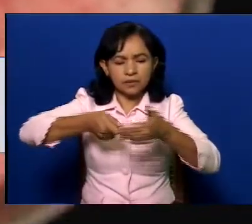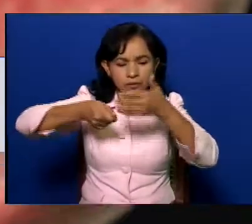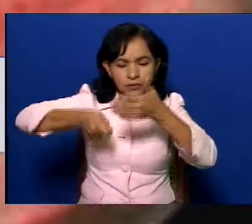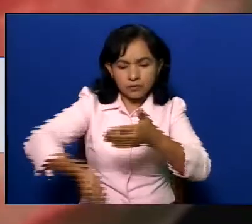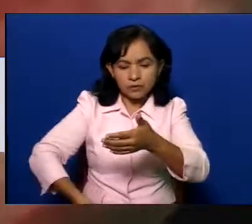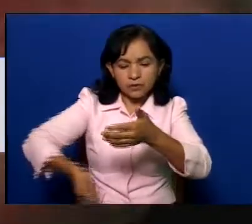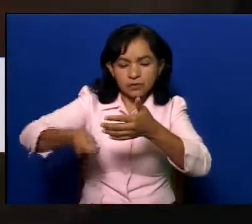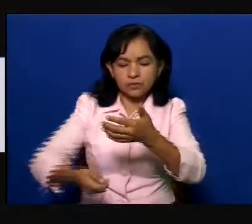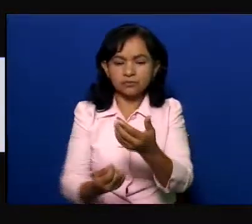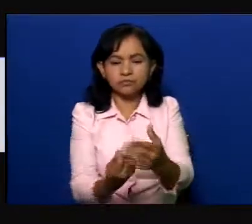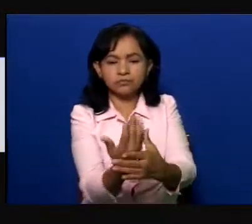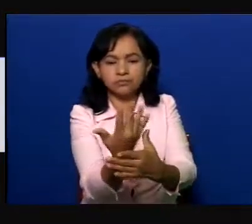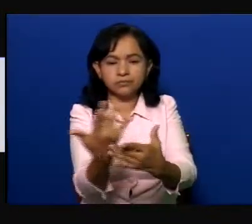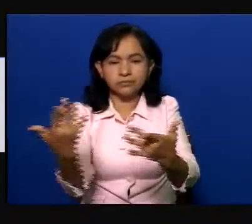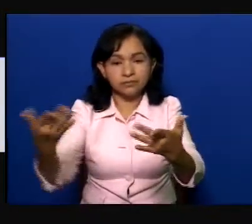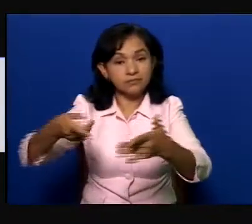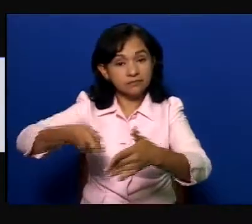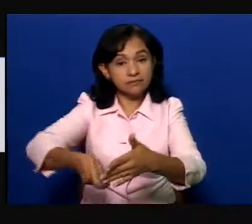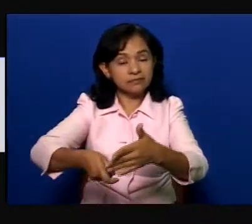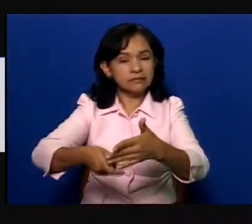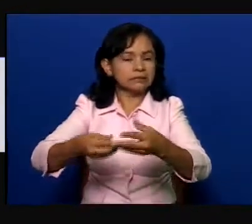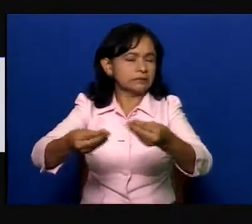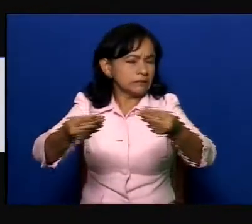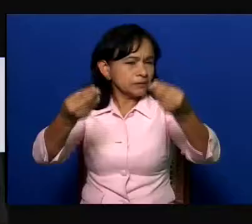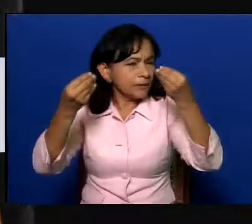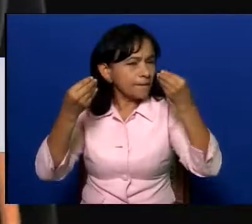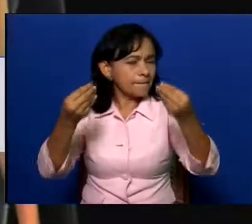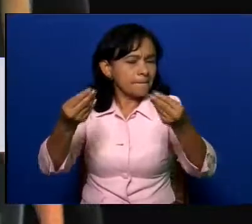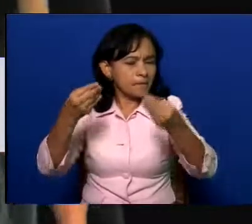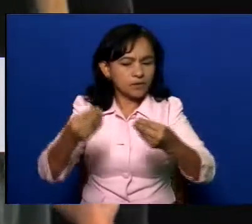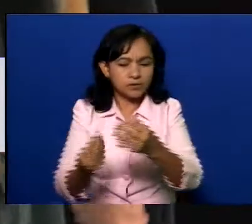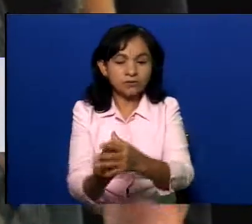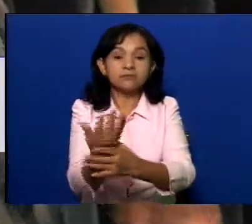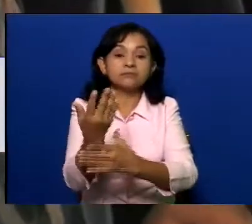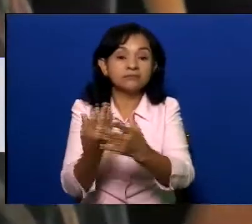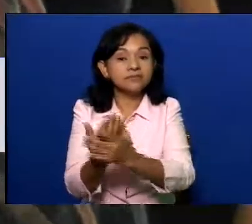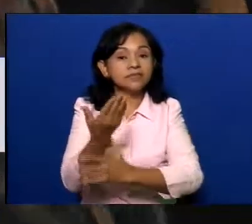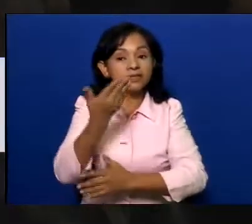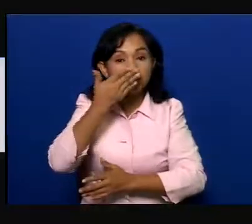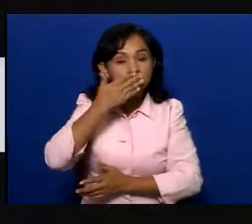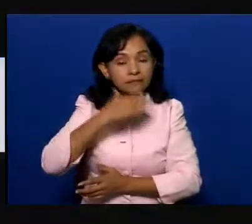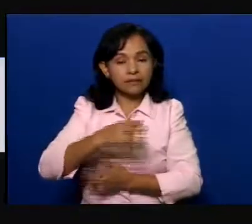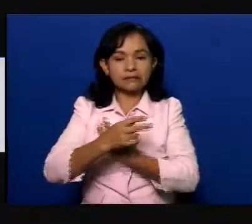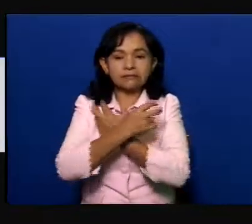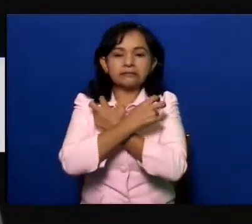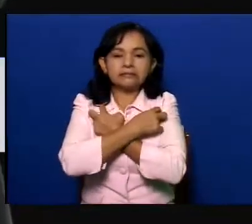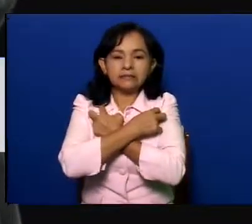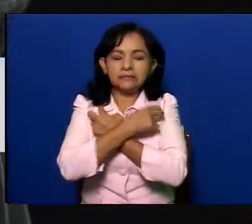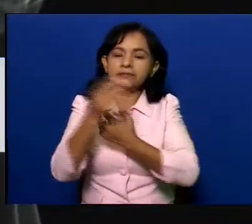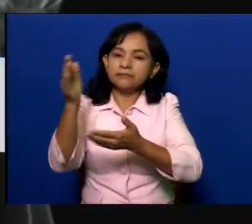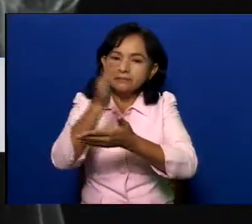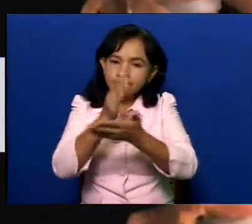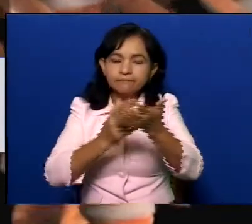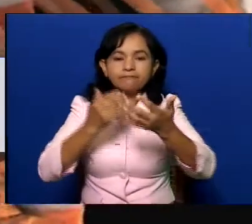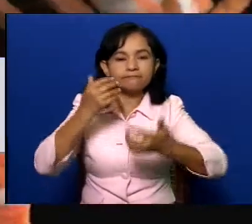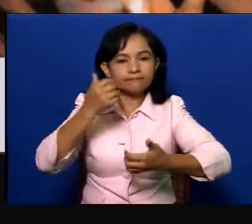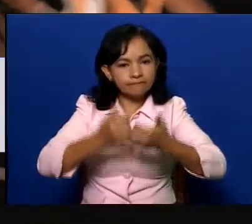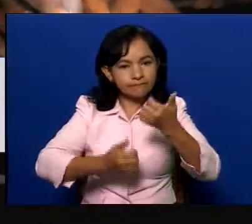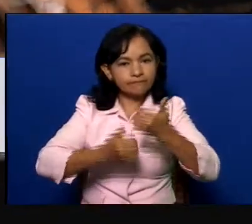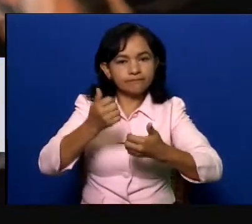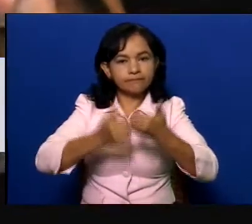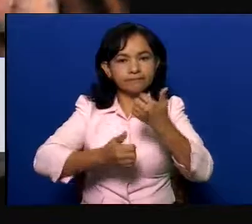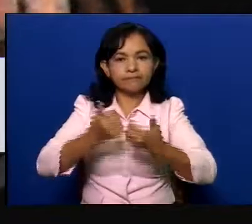su uso indiscriminado que ha habido para la parte de producción, también ha generado algunos problemas sobre